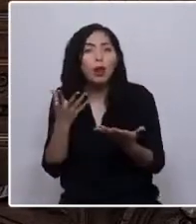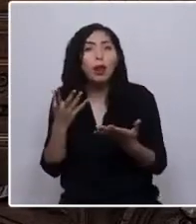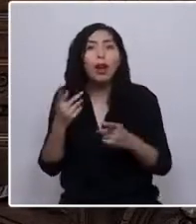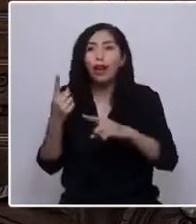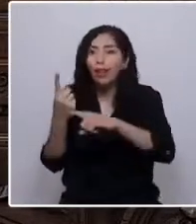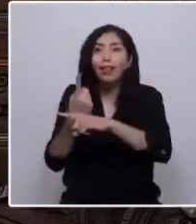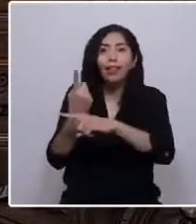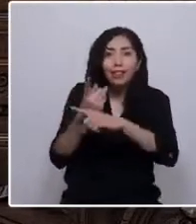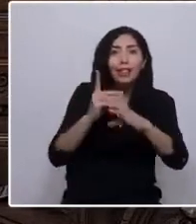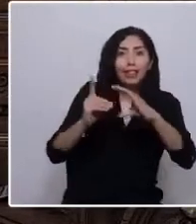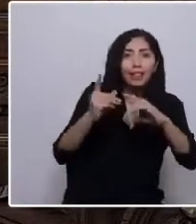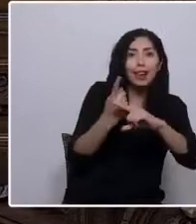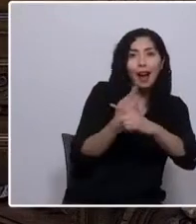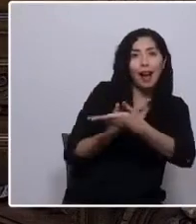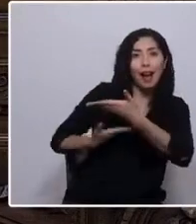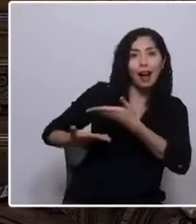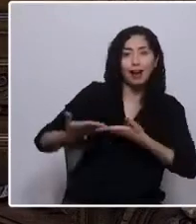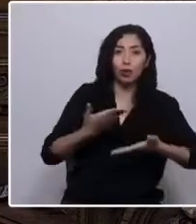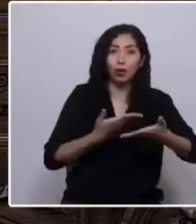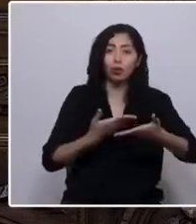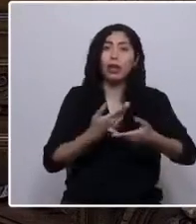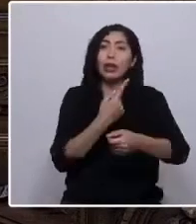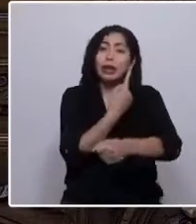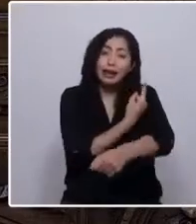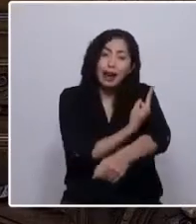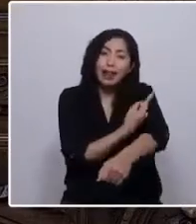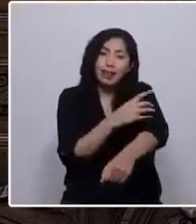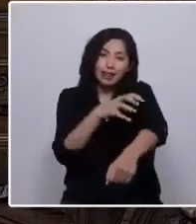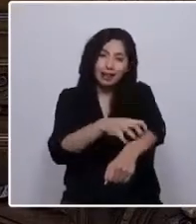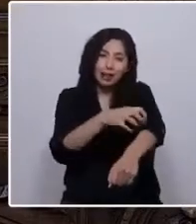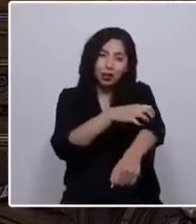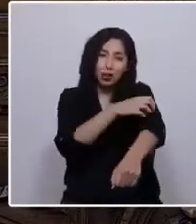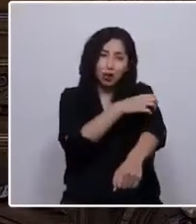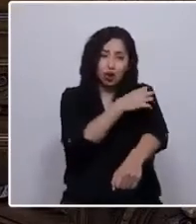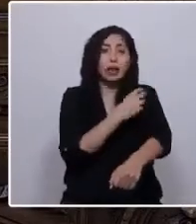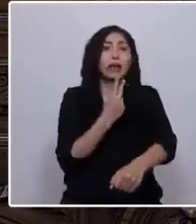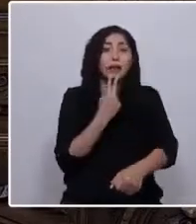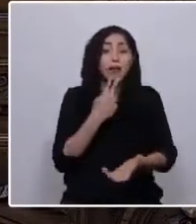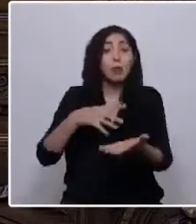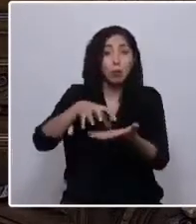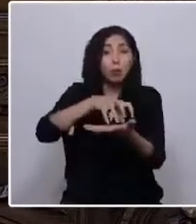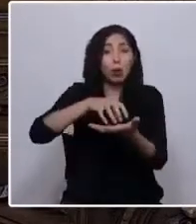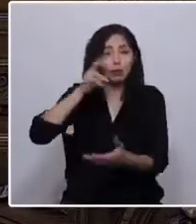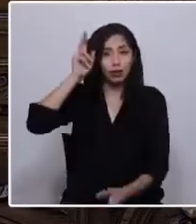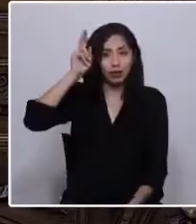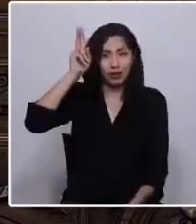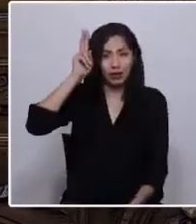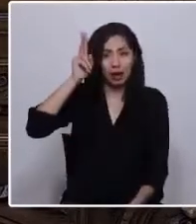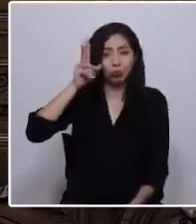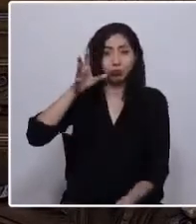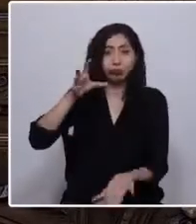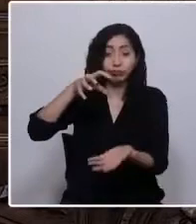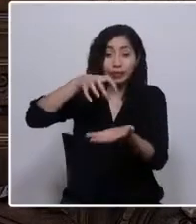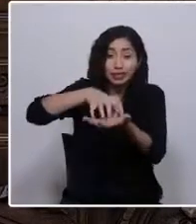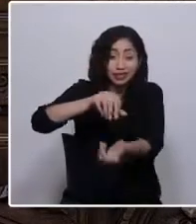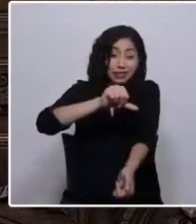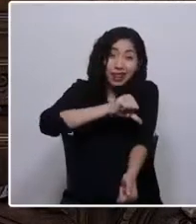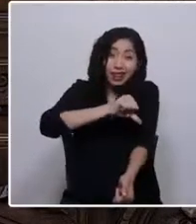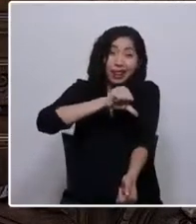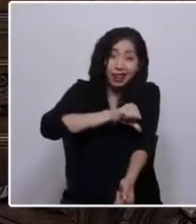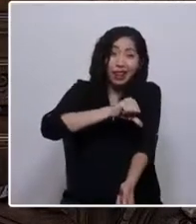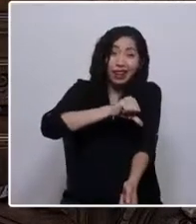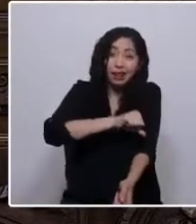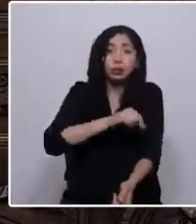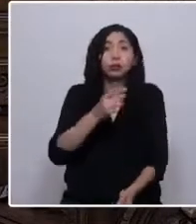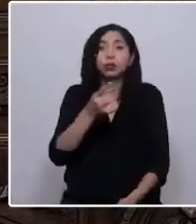ser parte de la realidad de cada región donde habitan los pueblos indígenas. El centralismo ha pretendido buscar